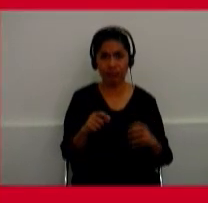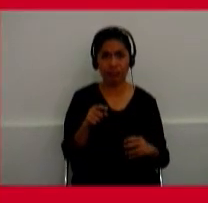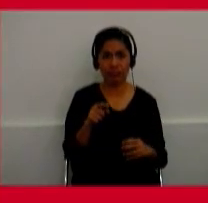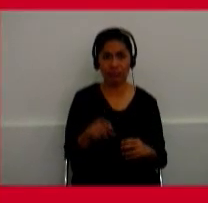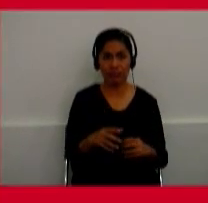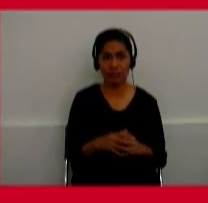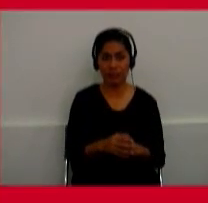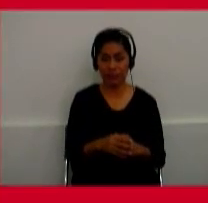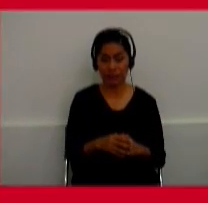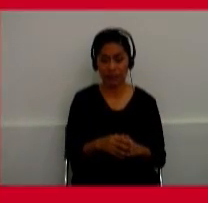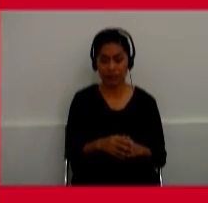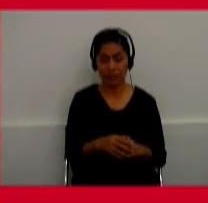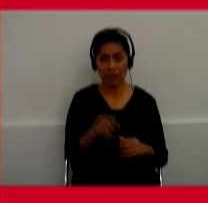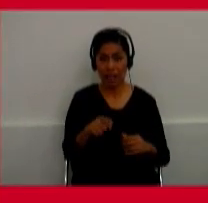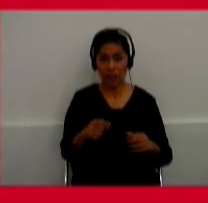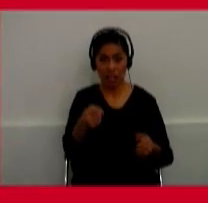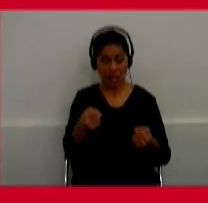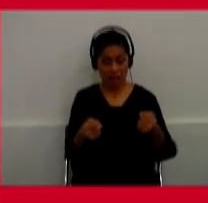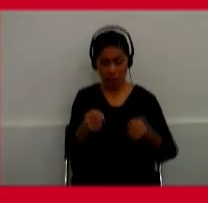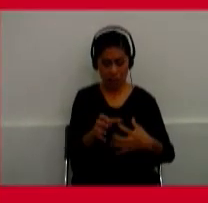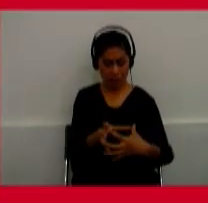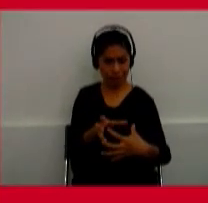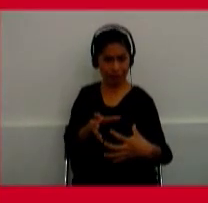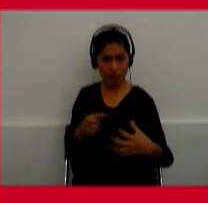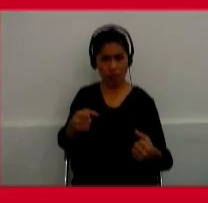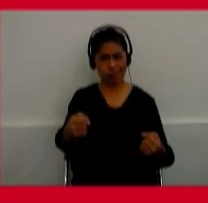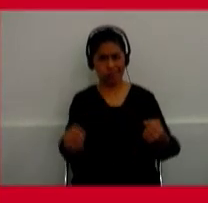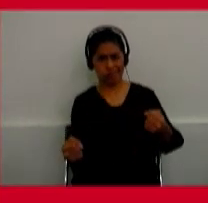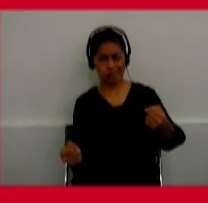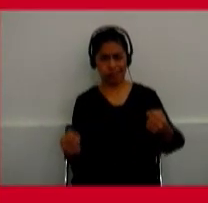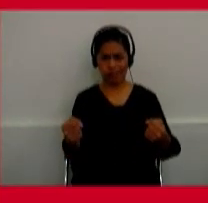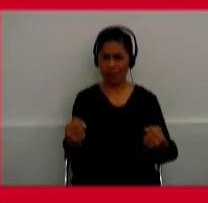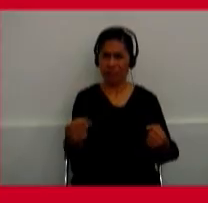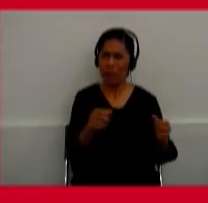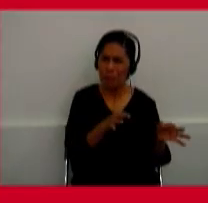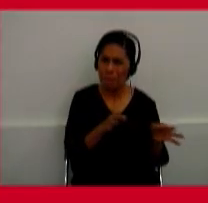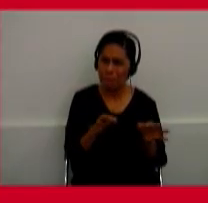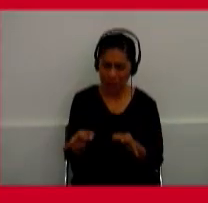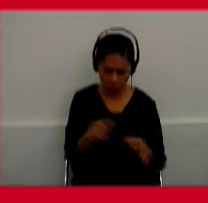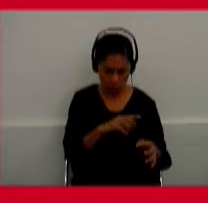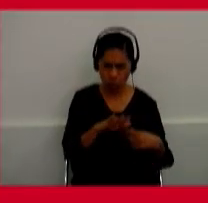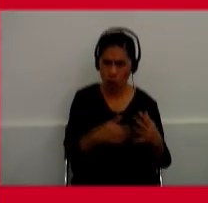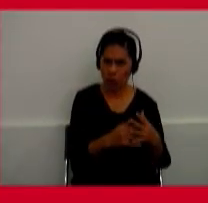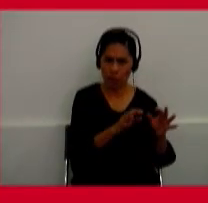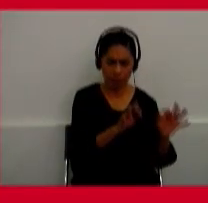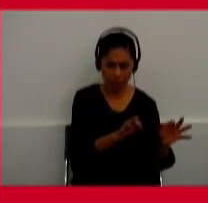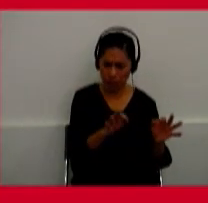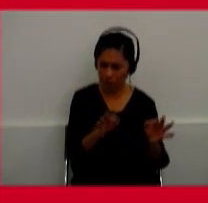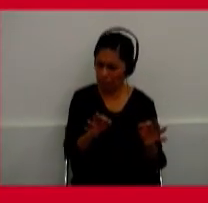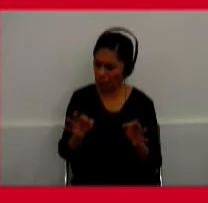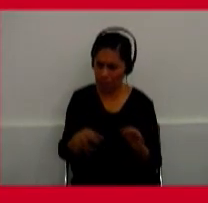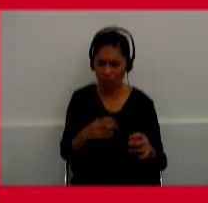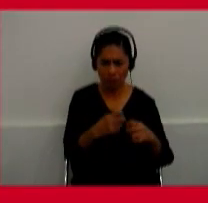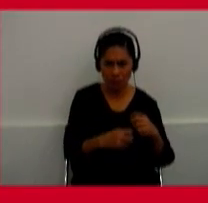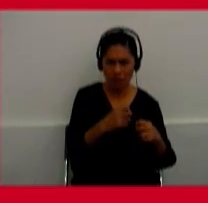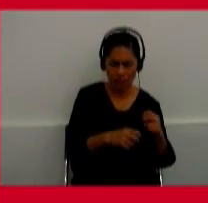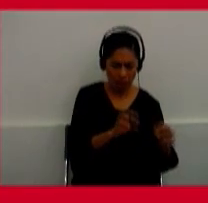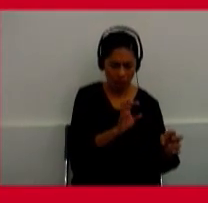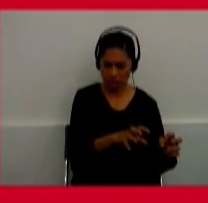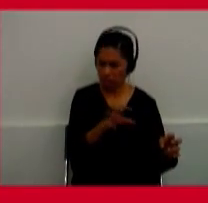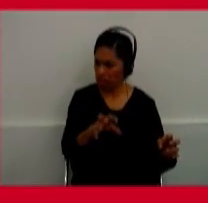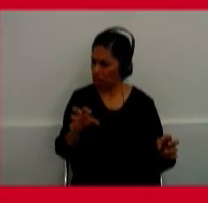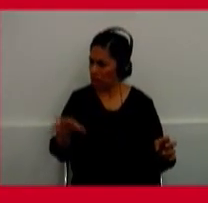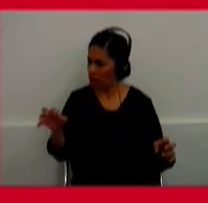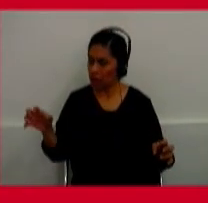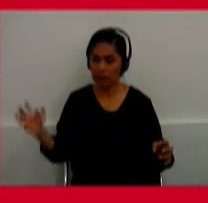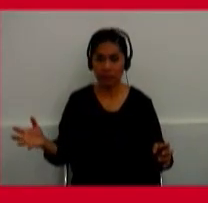que en todos los camiones que habían fallado tenían este mismo patrón, ¿no? Y partimos de una hipótesis, ¿no? Si